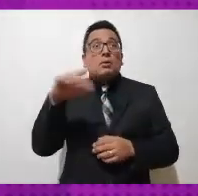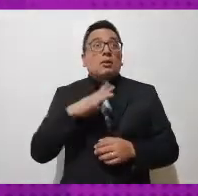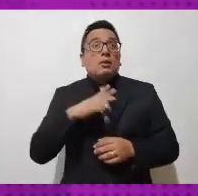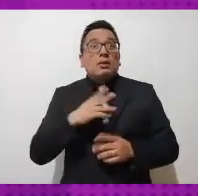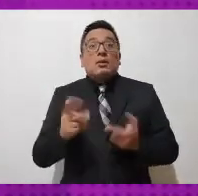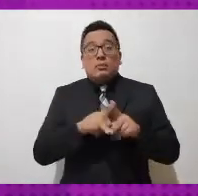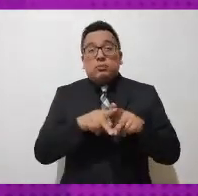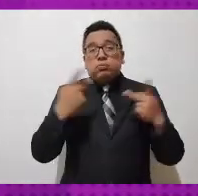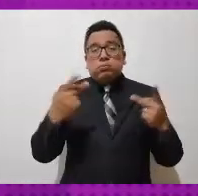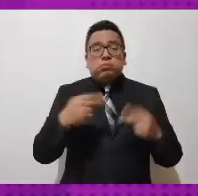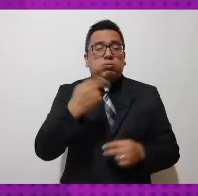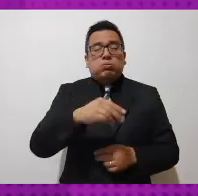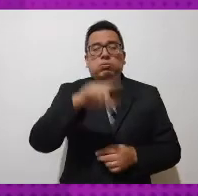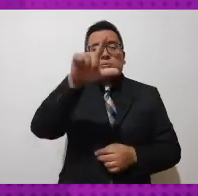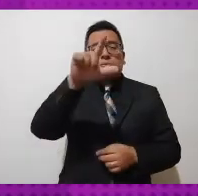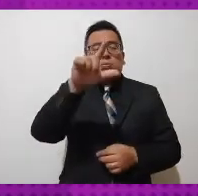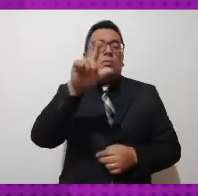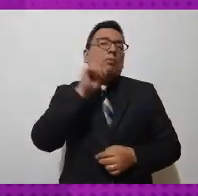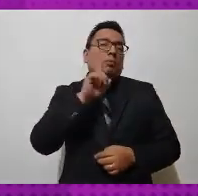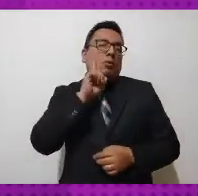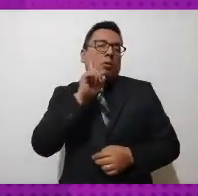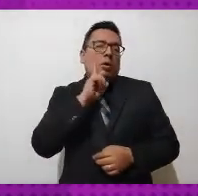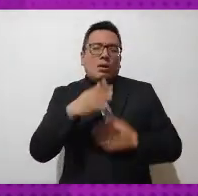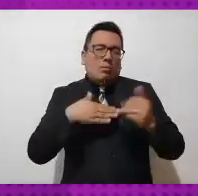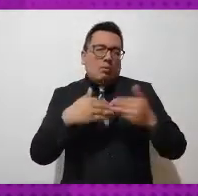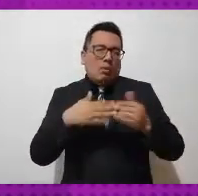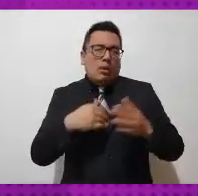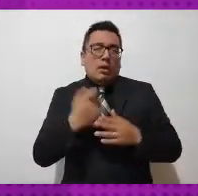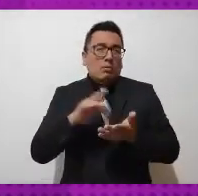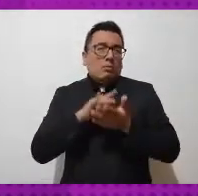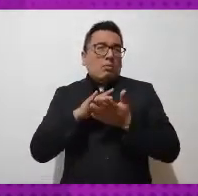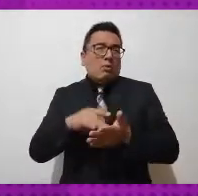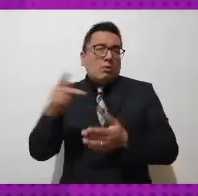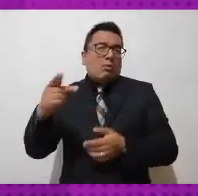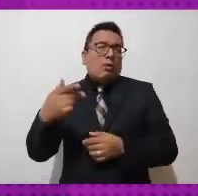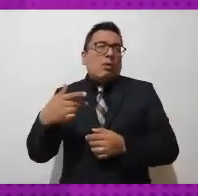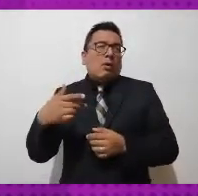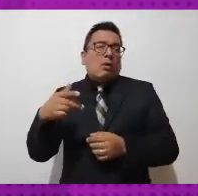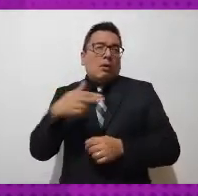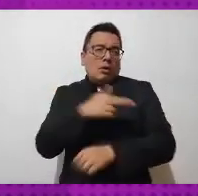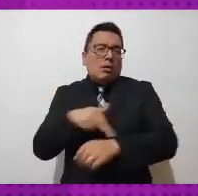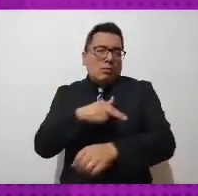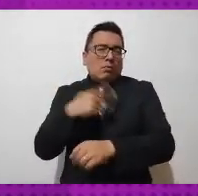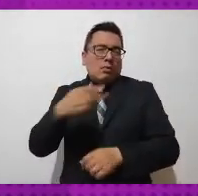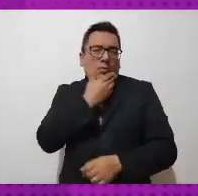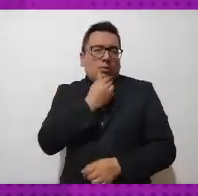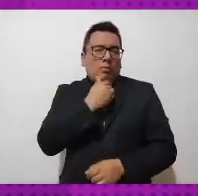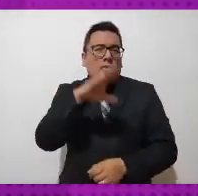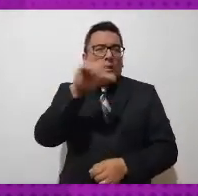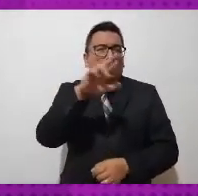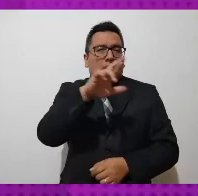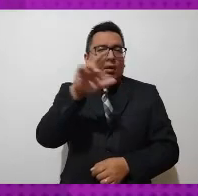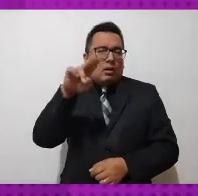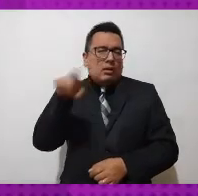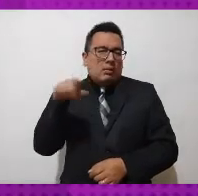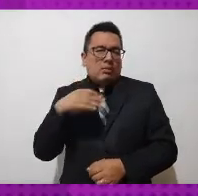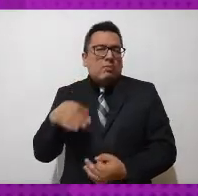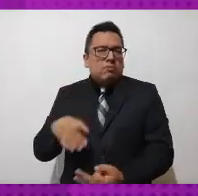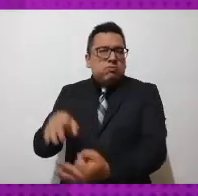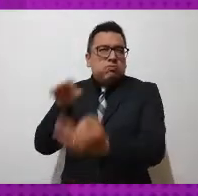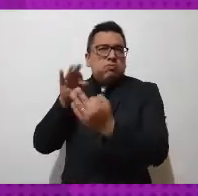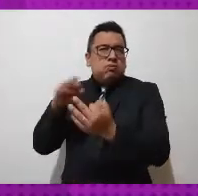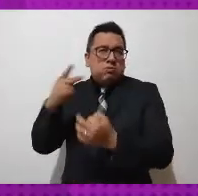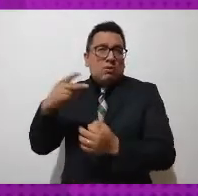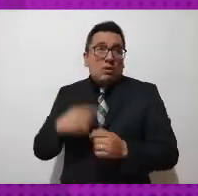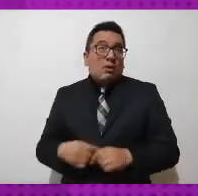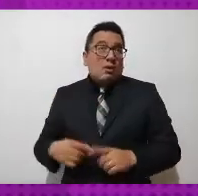Moderna, desde el cual apoyó la política carrancista en abierta confrontación con el poder eclesiástico al reivindicar